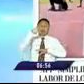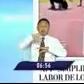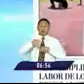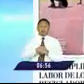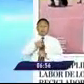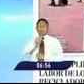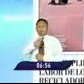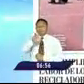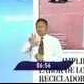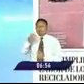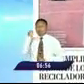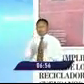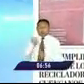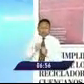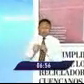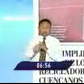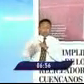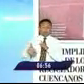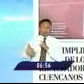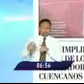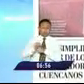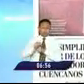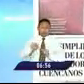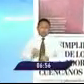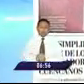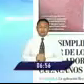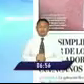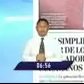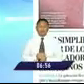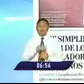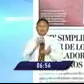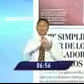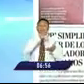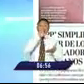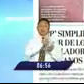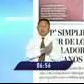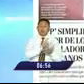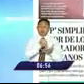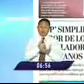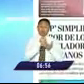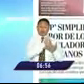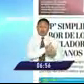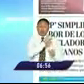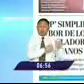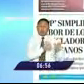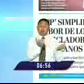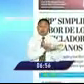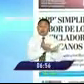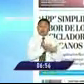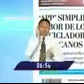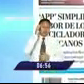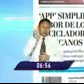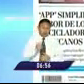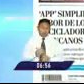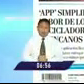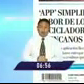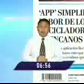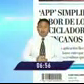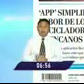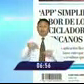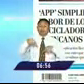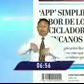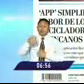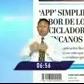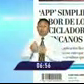23, velocistas, ¿no? Las apps simplifican labor de recicladores en Cuenca. Crisis actual encarece